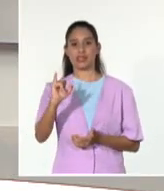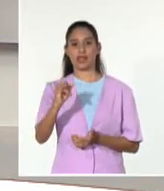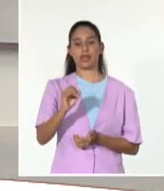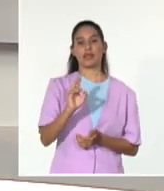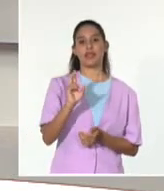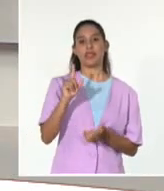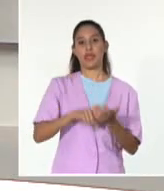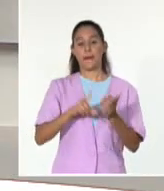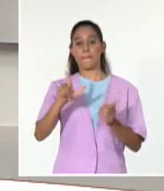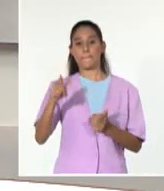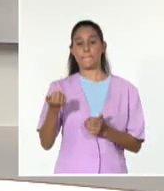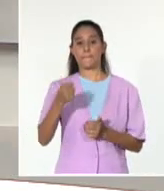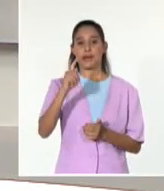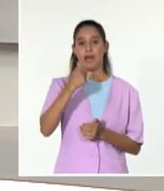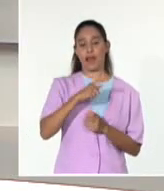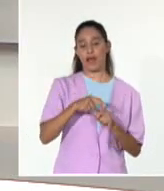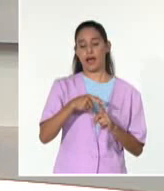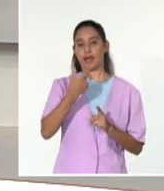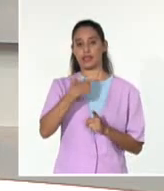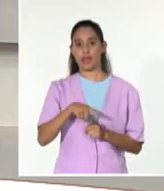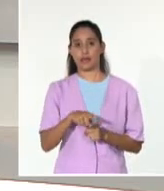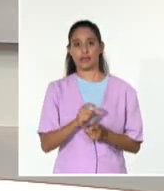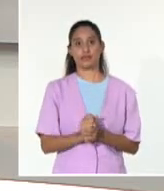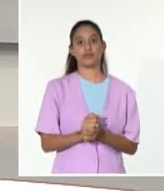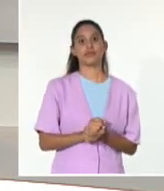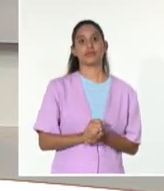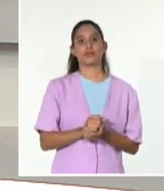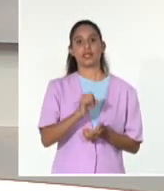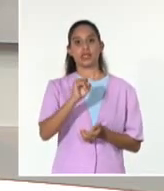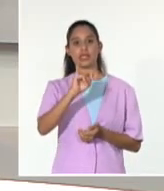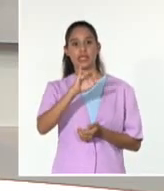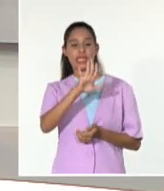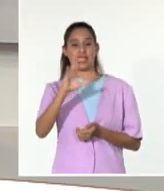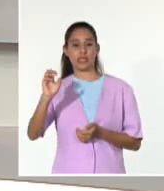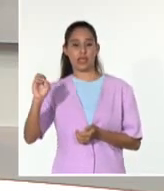de bronce. Pero hasta eso nos enseñó Fidel, el